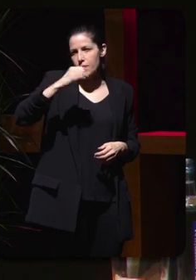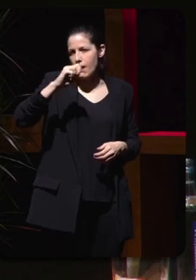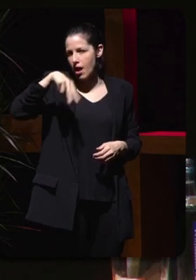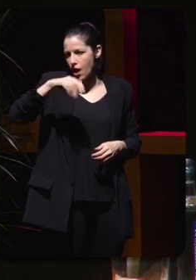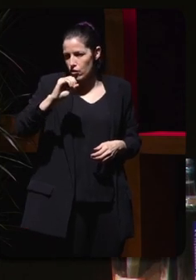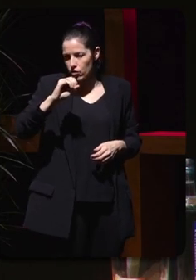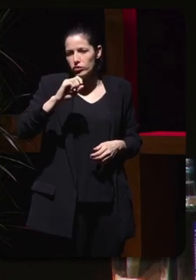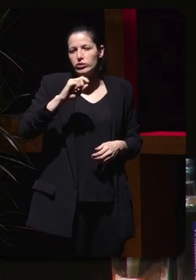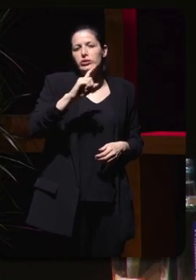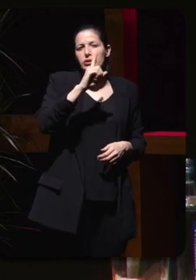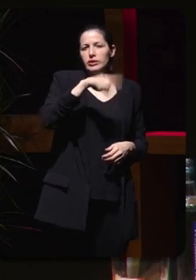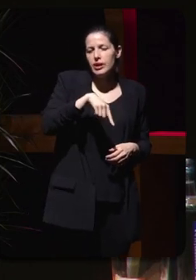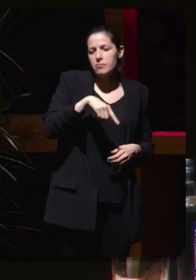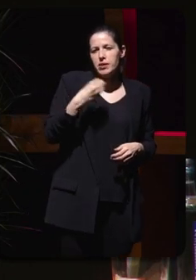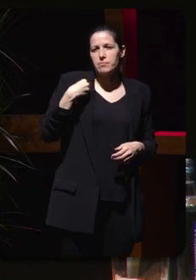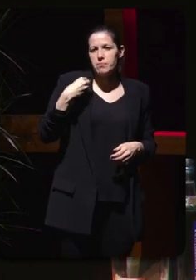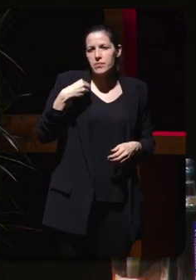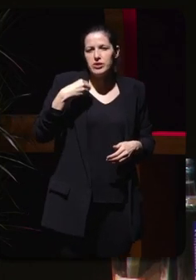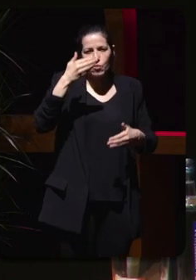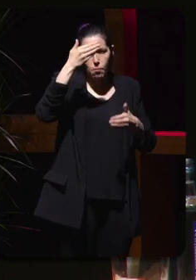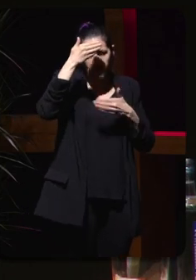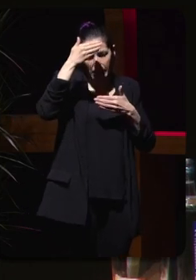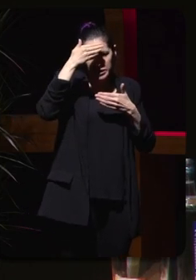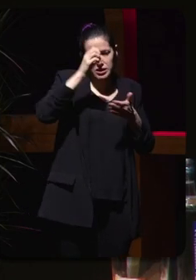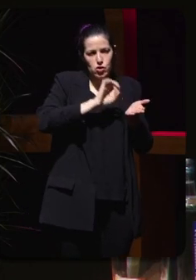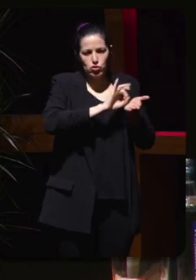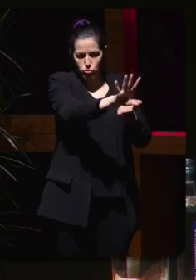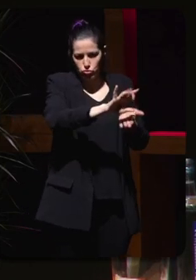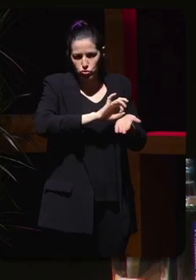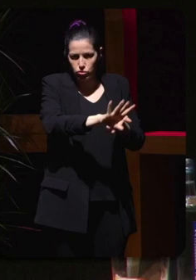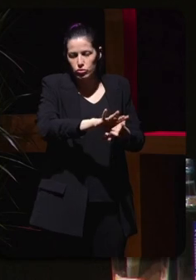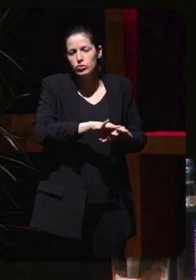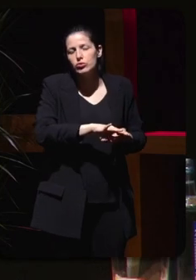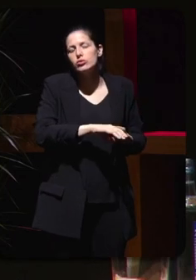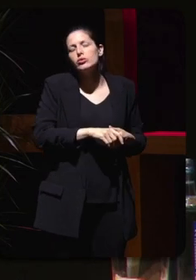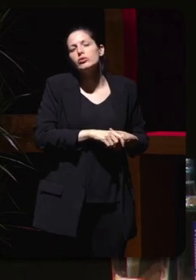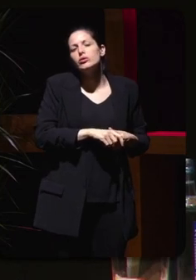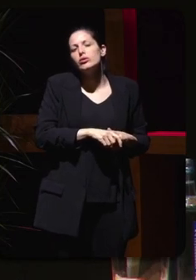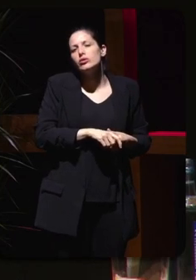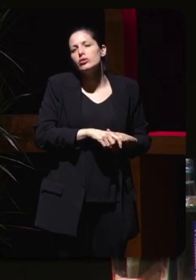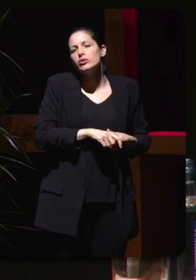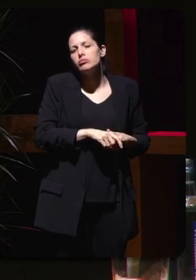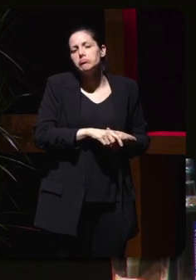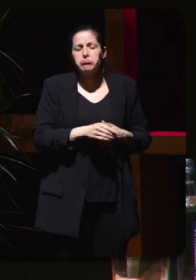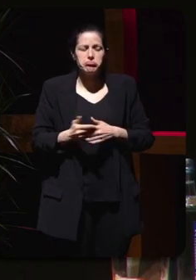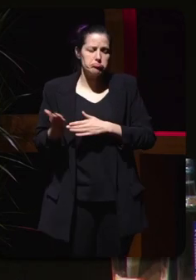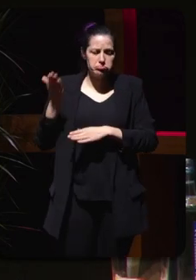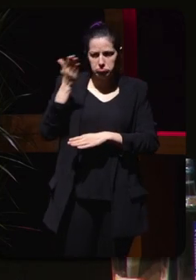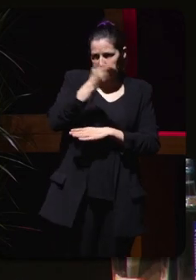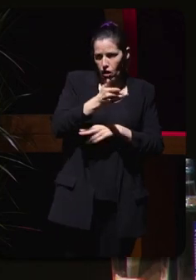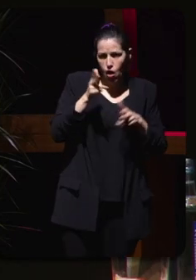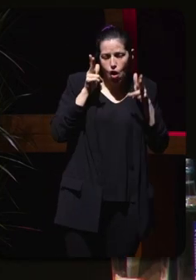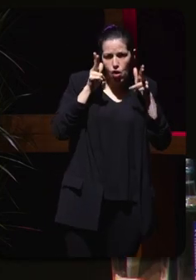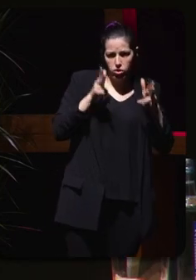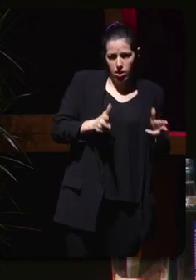con Israel, cuando la expulsión de los palestinos, etcétera, ¿no? Bueno, pues a mí, por ejemplo, de repente me llegó en un hotel que estábamos ahí al lado de la línea verde,